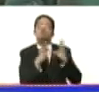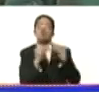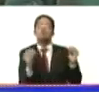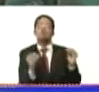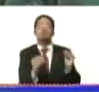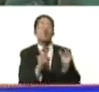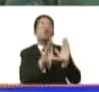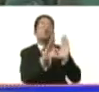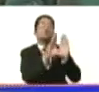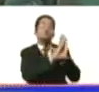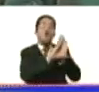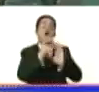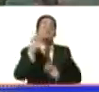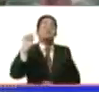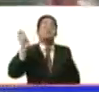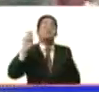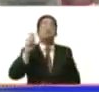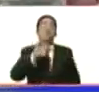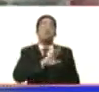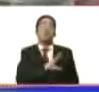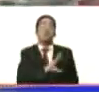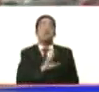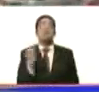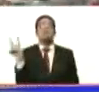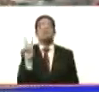de la República Bolivariana de Venezuela.